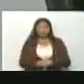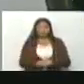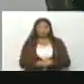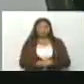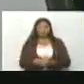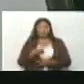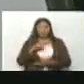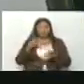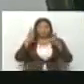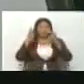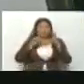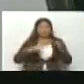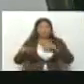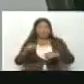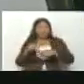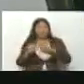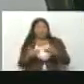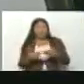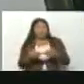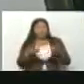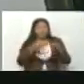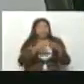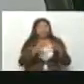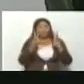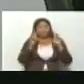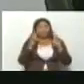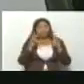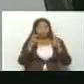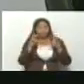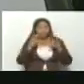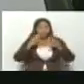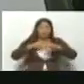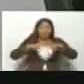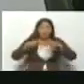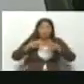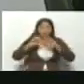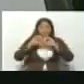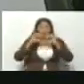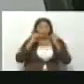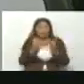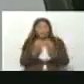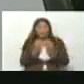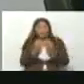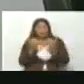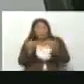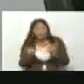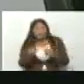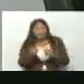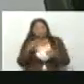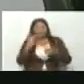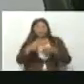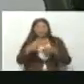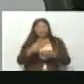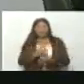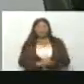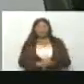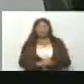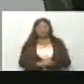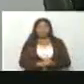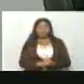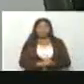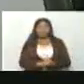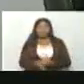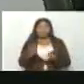supuestos dirigentes que se hacen llamar dirigentes sindicales, Pedro, tú revisas cualquier organización sindical del sector petrolero y